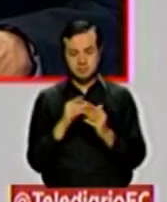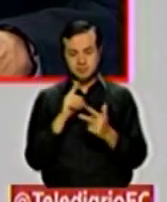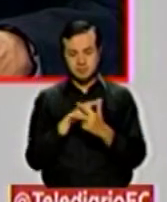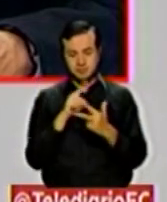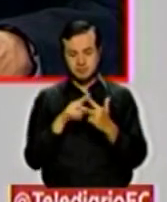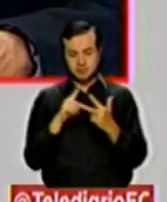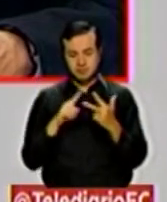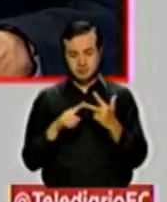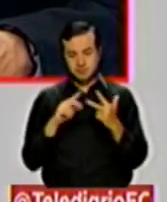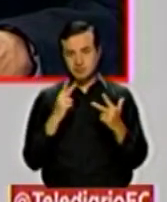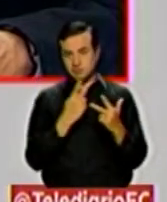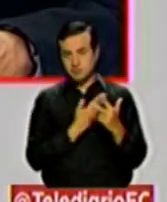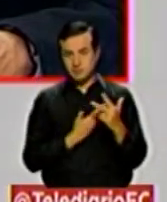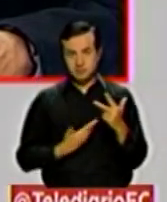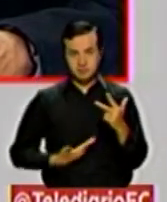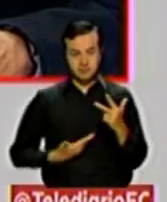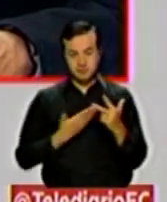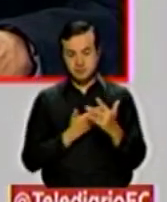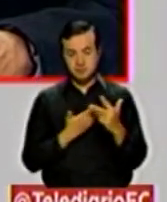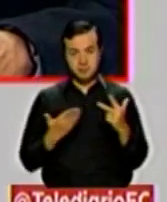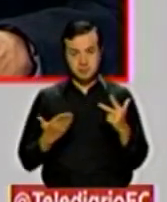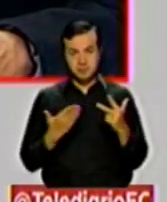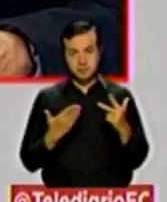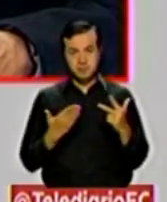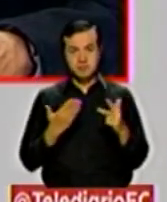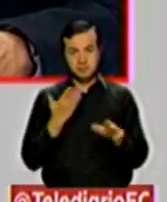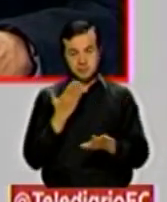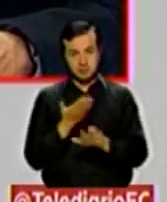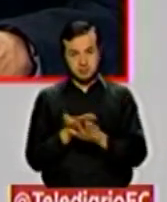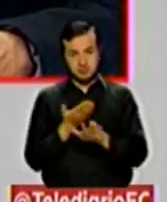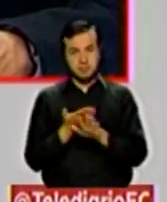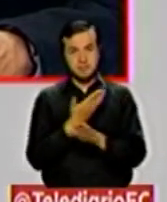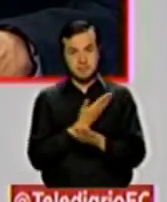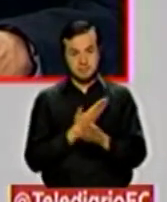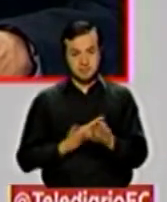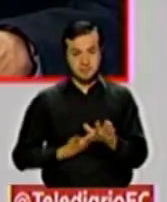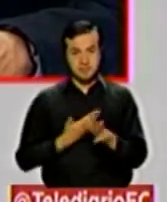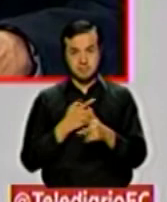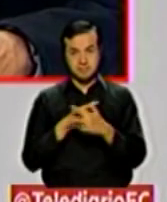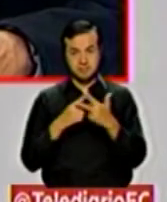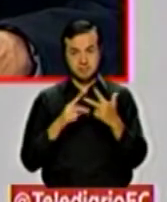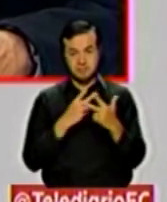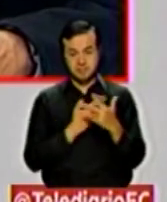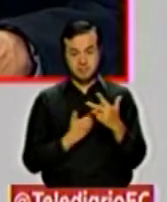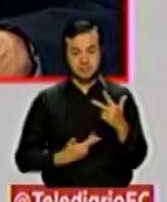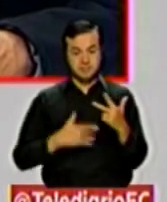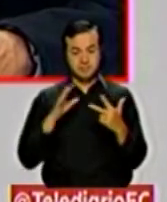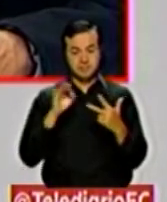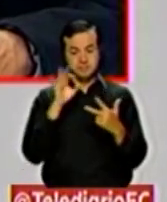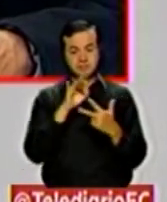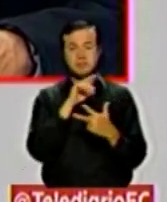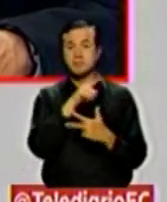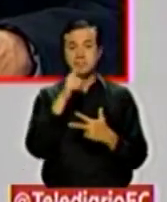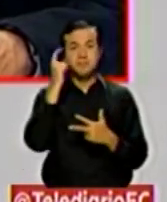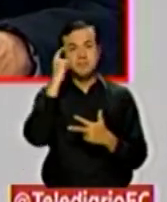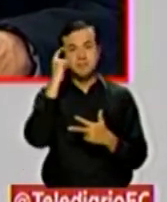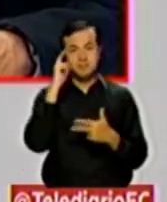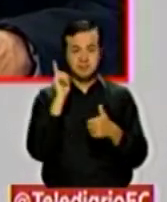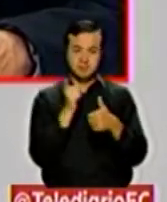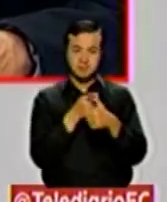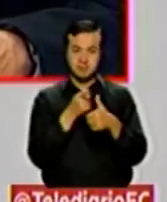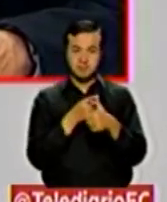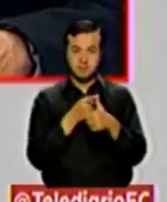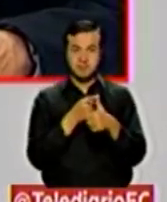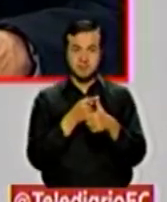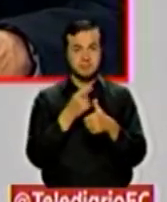para ocupar el cargo de segundo o segunda mandataria del país. Sobre todo, su opinión sobre el primero,